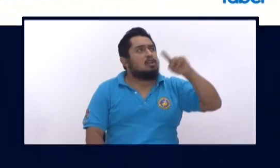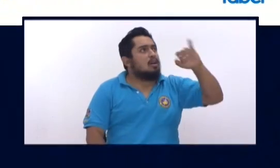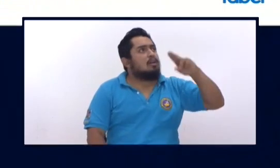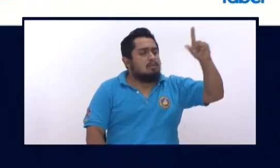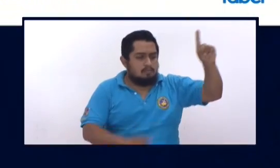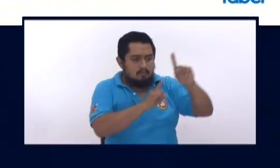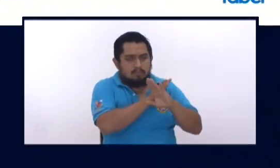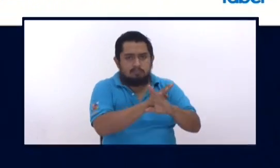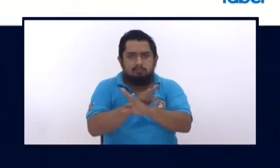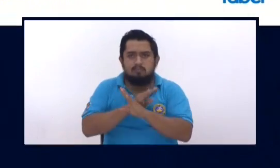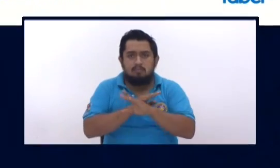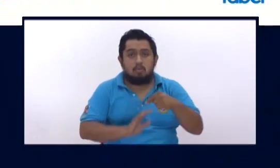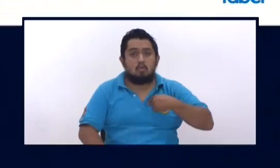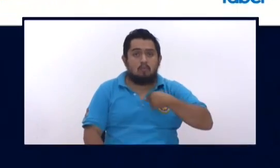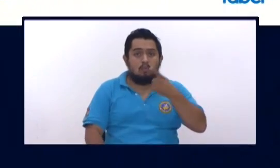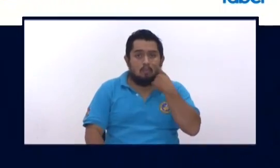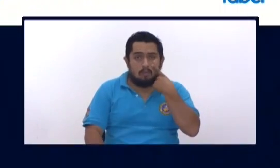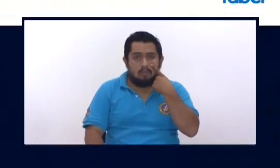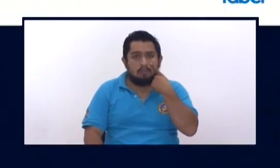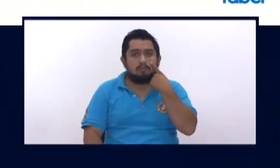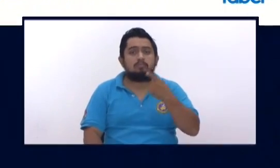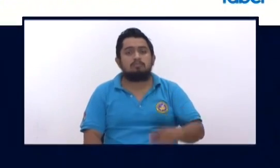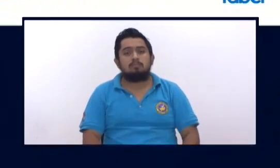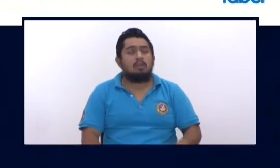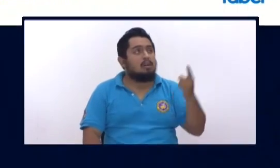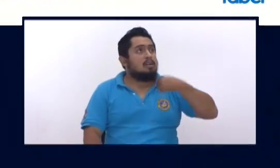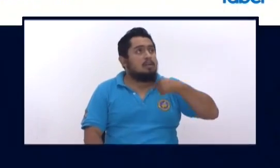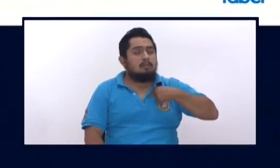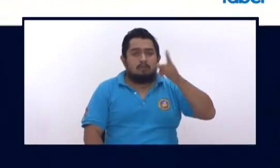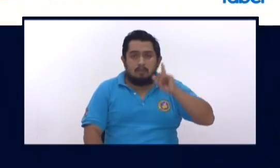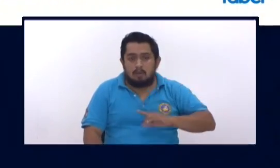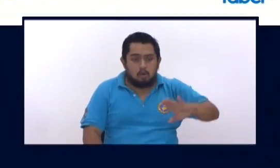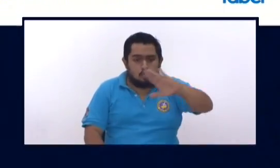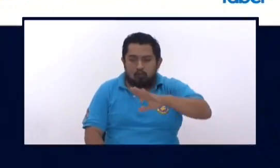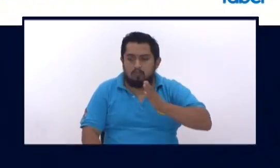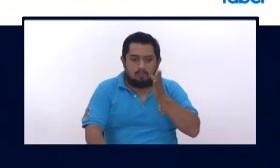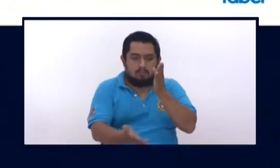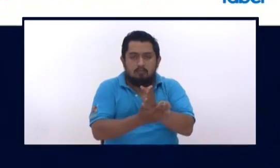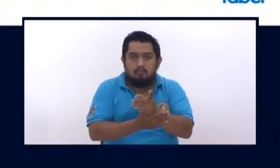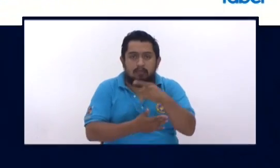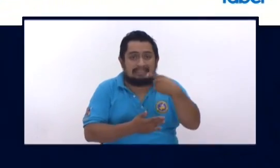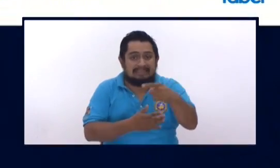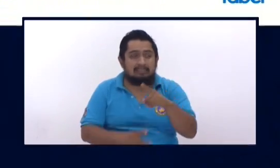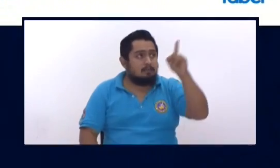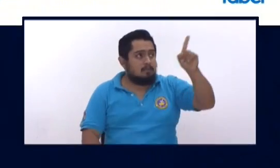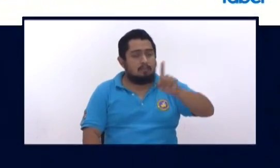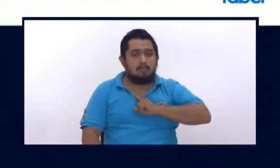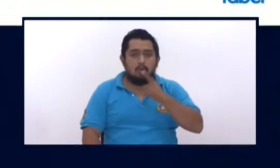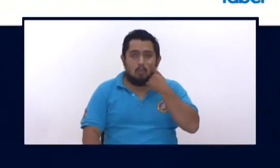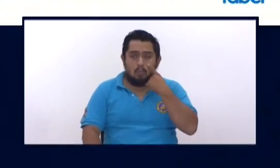mal el guardará tu alma jehová guardará tu salida y tu entrada desde ahora y para siempre